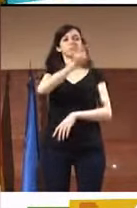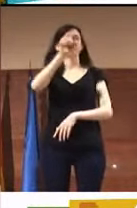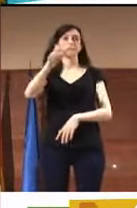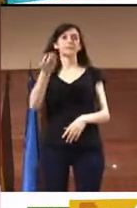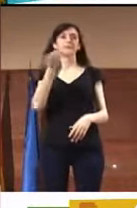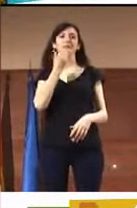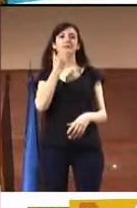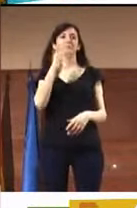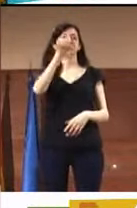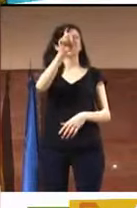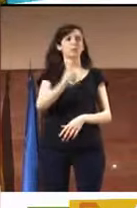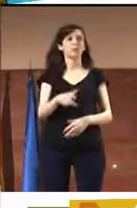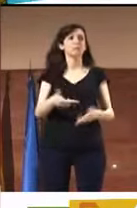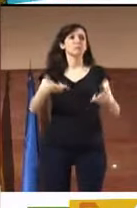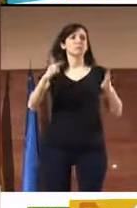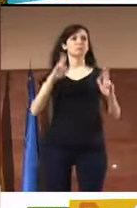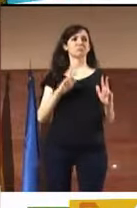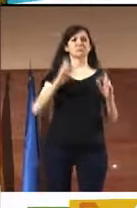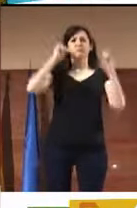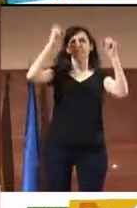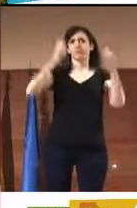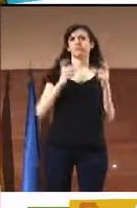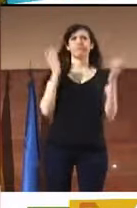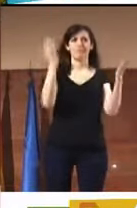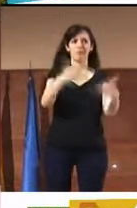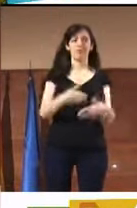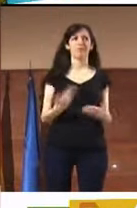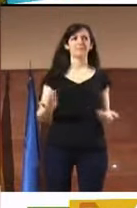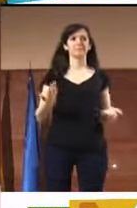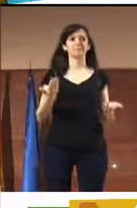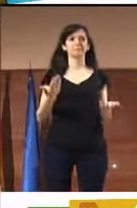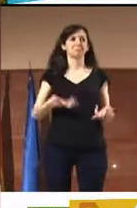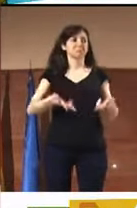llega perfectamente, no le supone un esfuerzo, el alcance